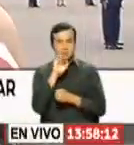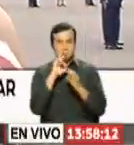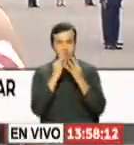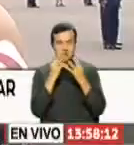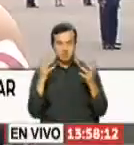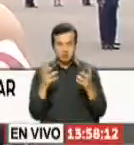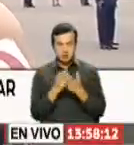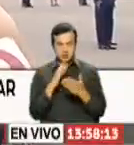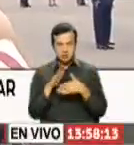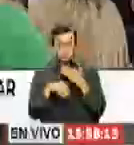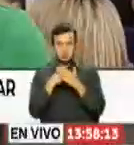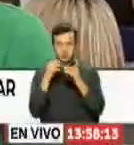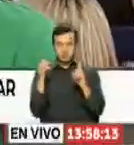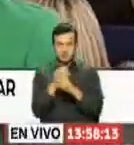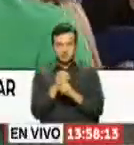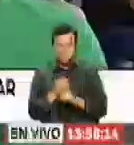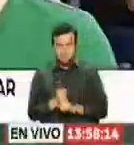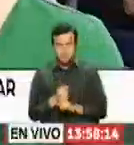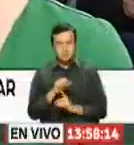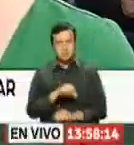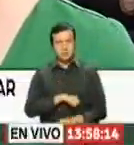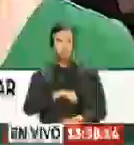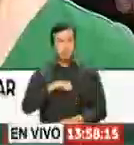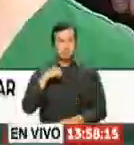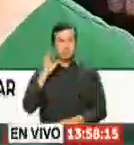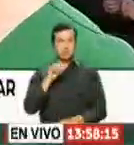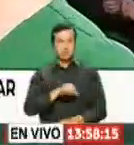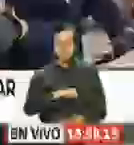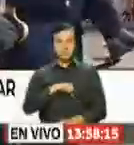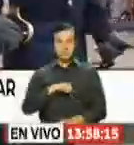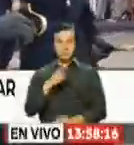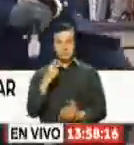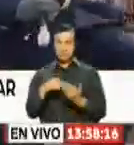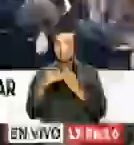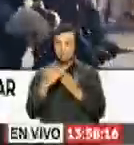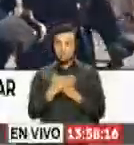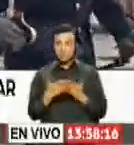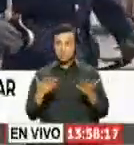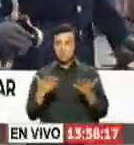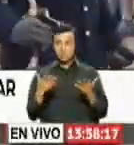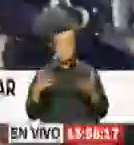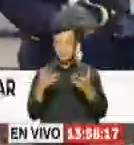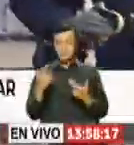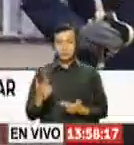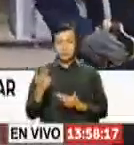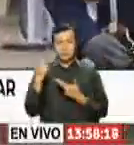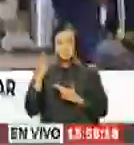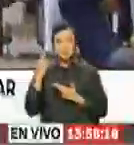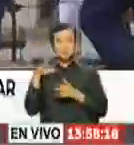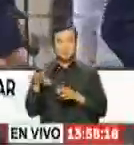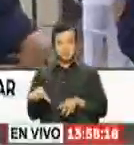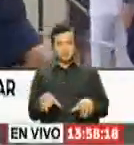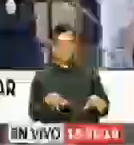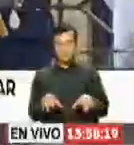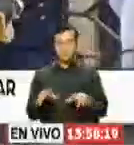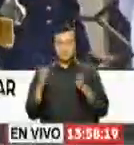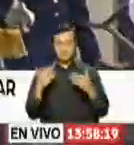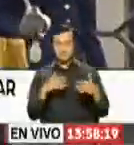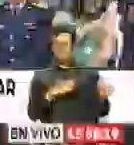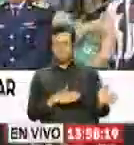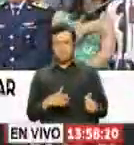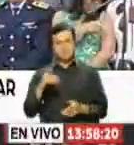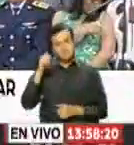yo creo que todo se logra. Es el orgullo más grande que Dios me ha dado. Esta ceremonia militar es una de las actividades ejecutadas